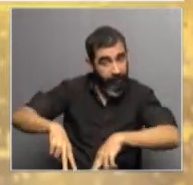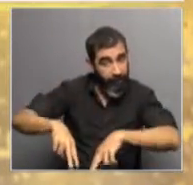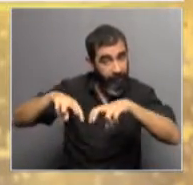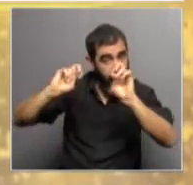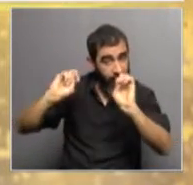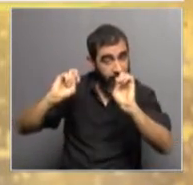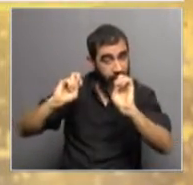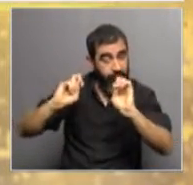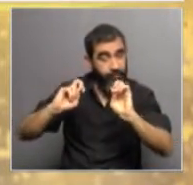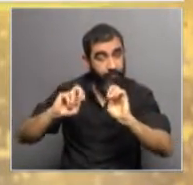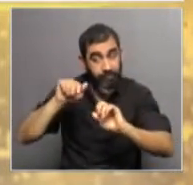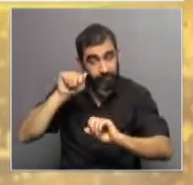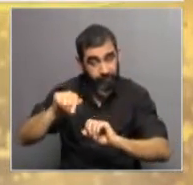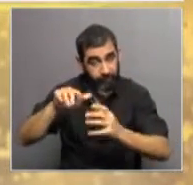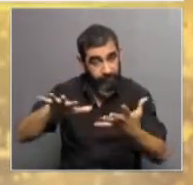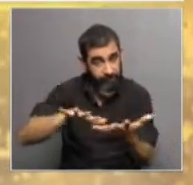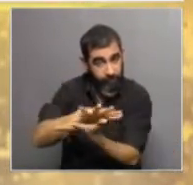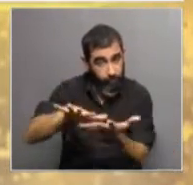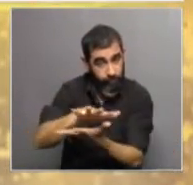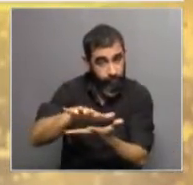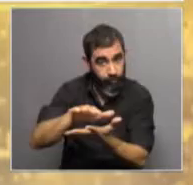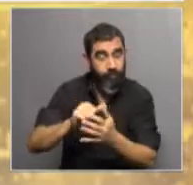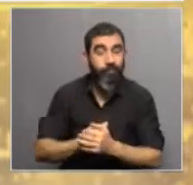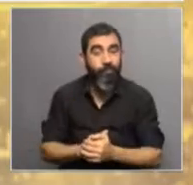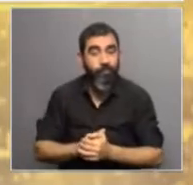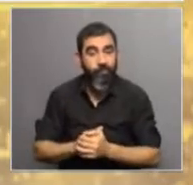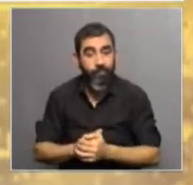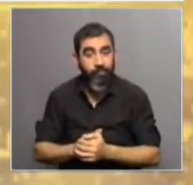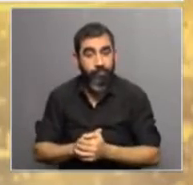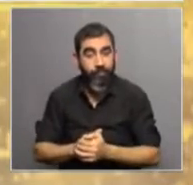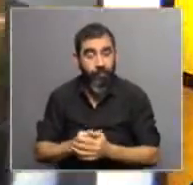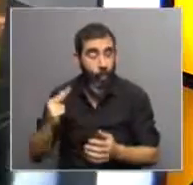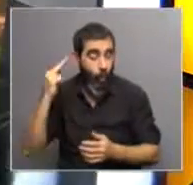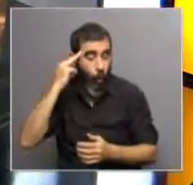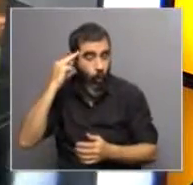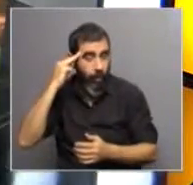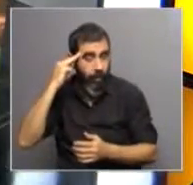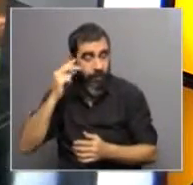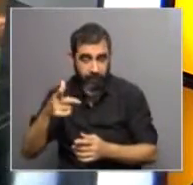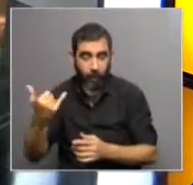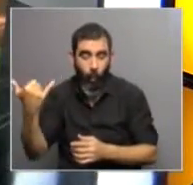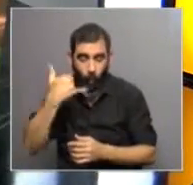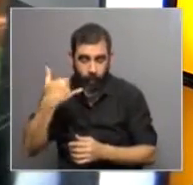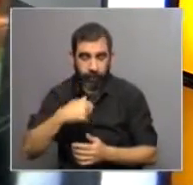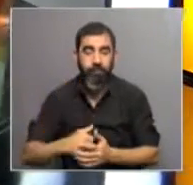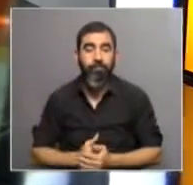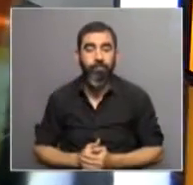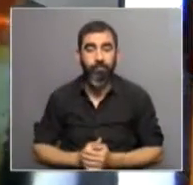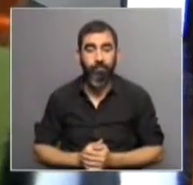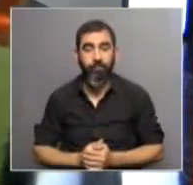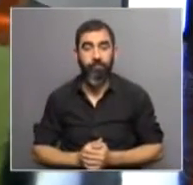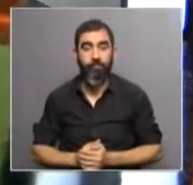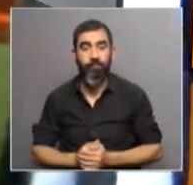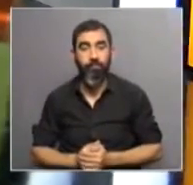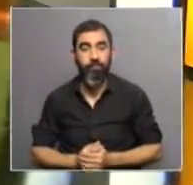en profundidad este fenómeno que nos llamamos nostalgia. Pero nos lo cuenta él. Dale, vemos la segunda parte del